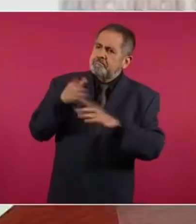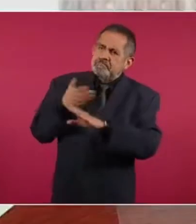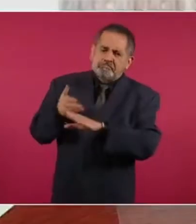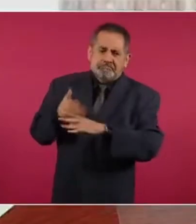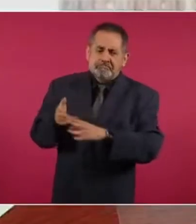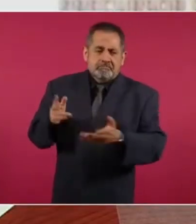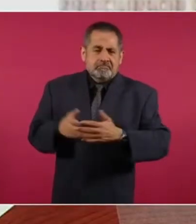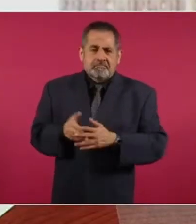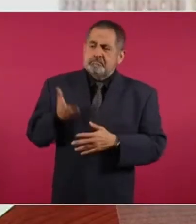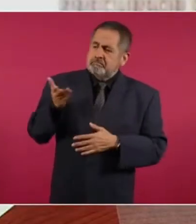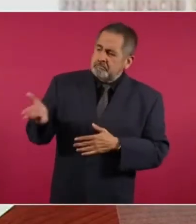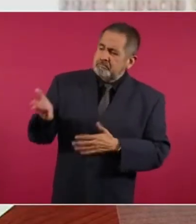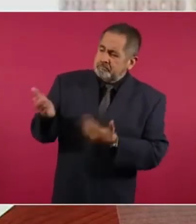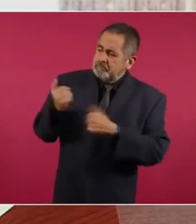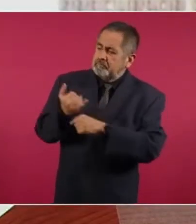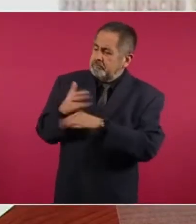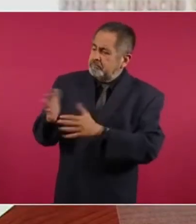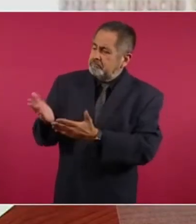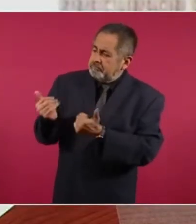están pidiendo información.